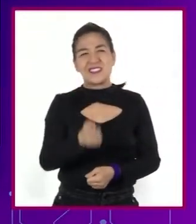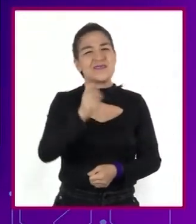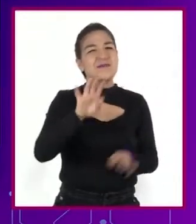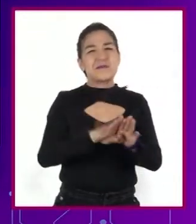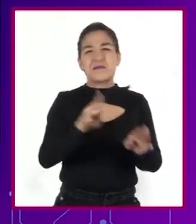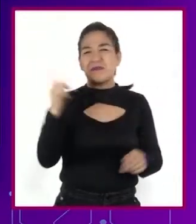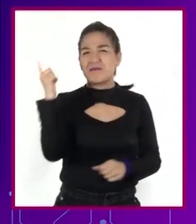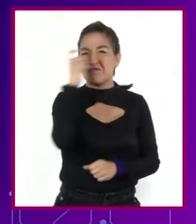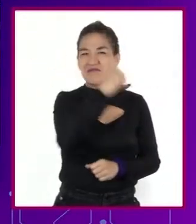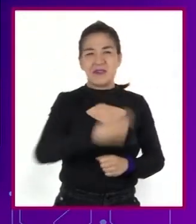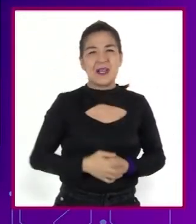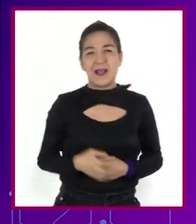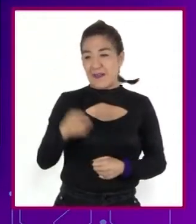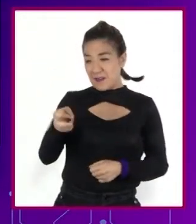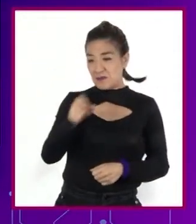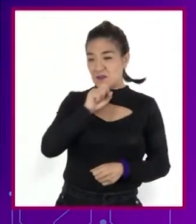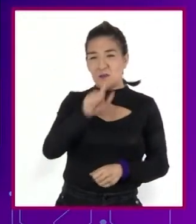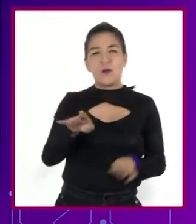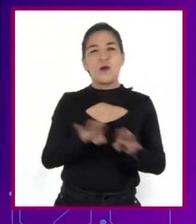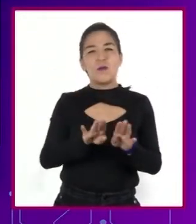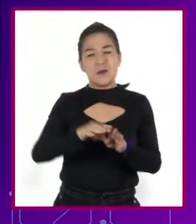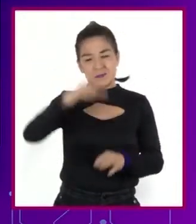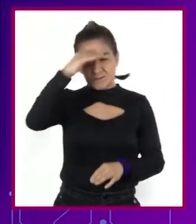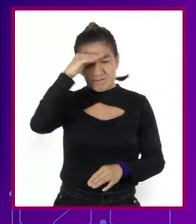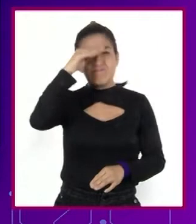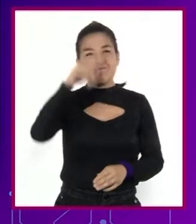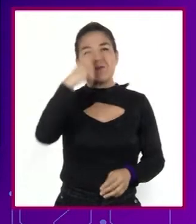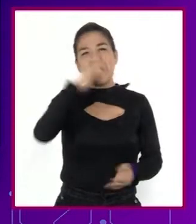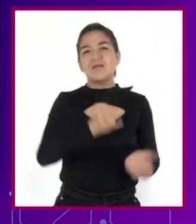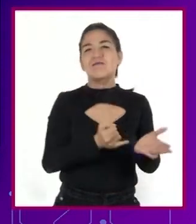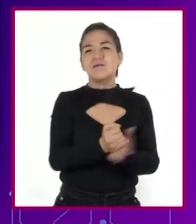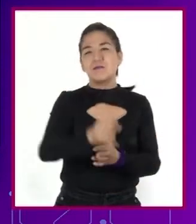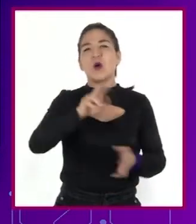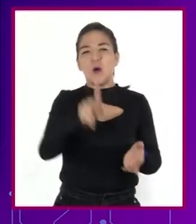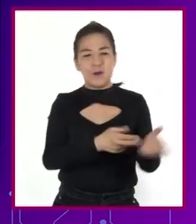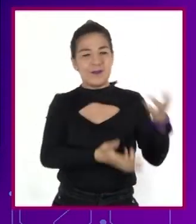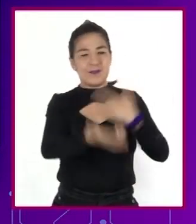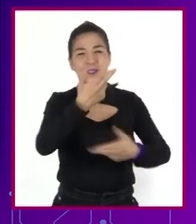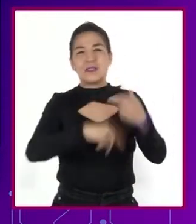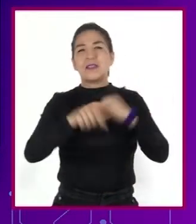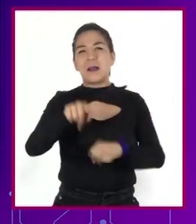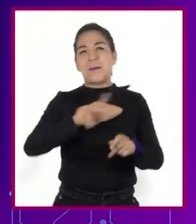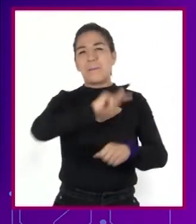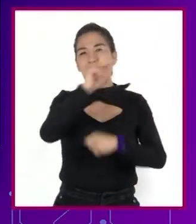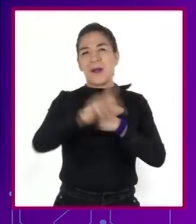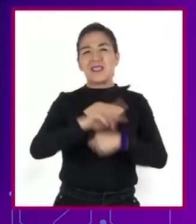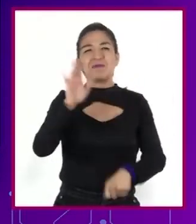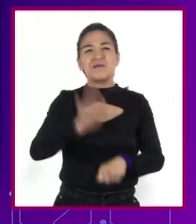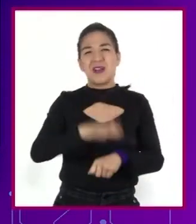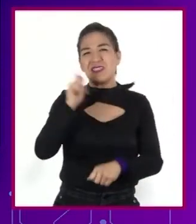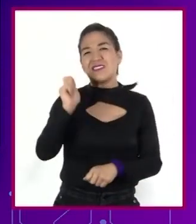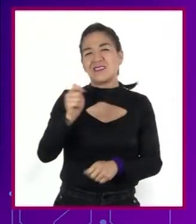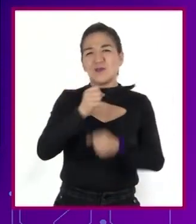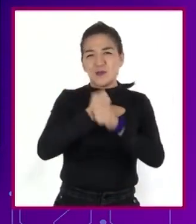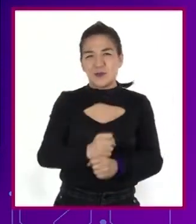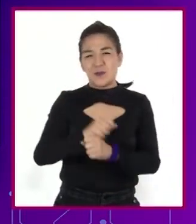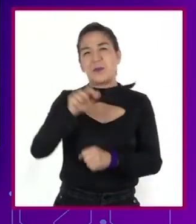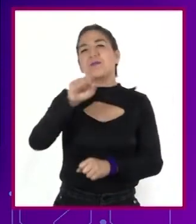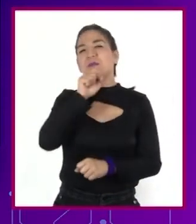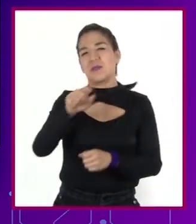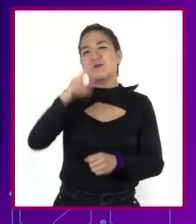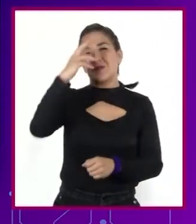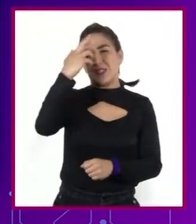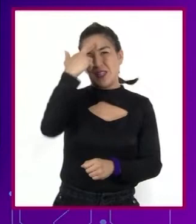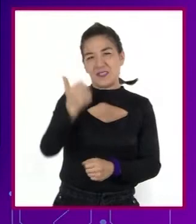este panorama se gestaron distintas medidas que contribuyeron a la recuperación de los países más afectados por la guerra, así